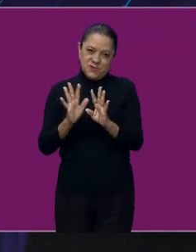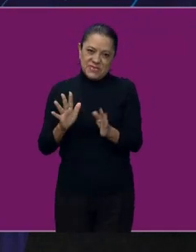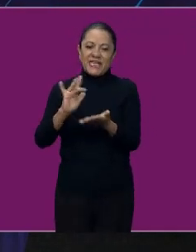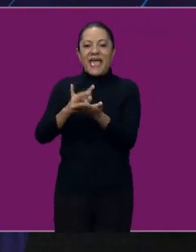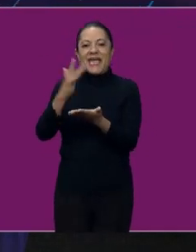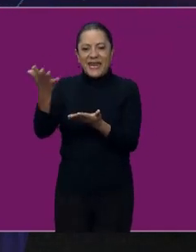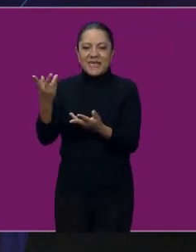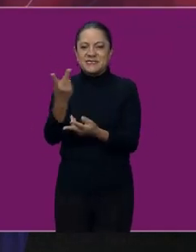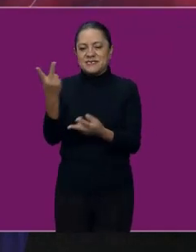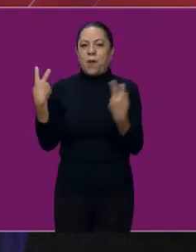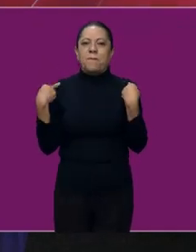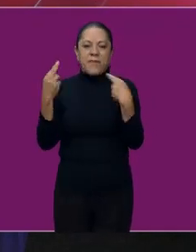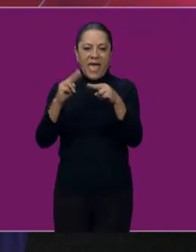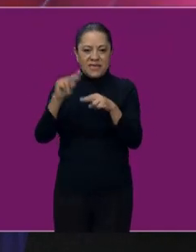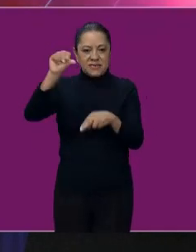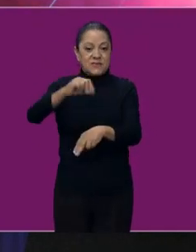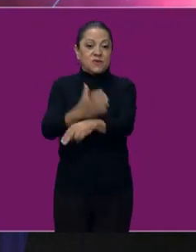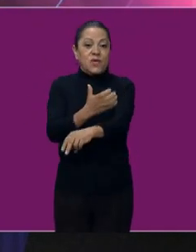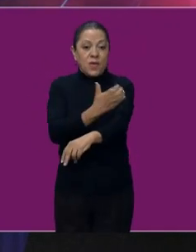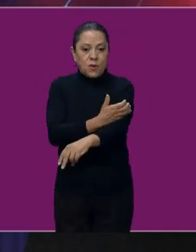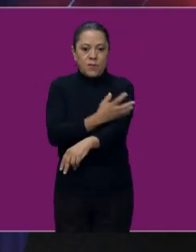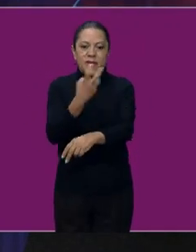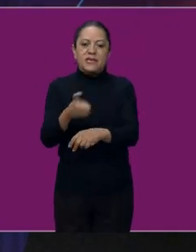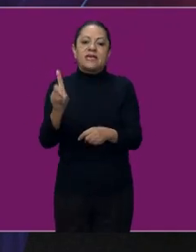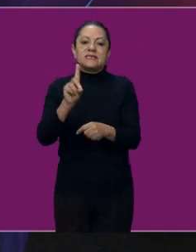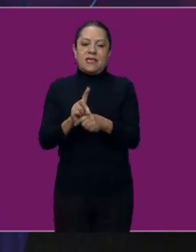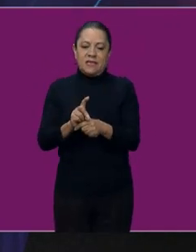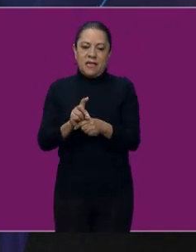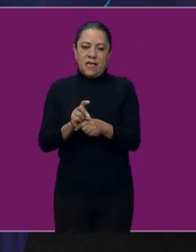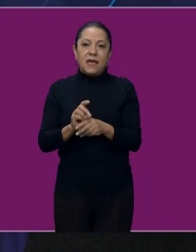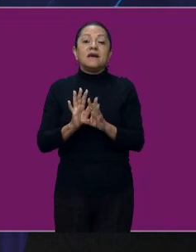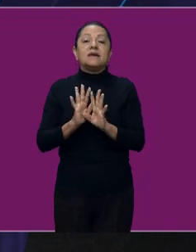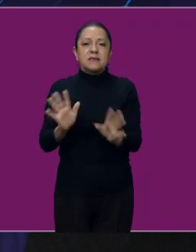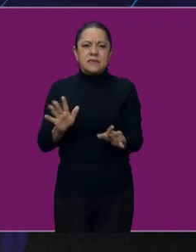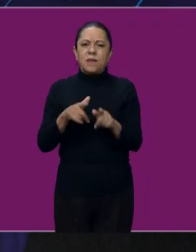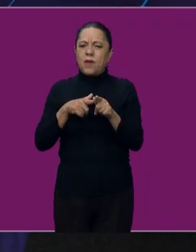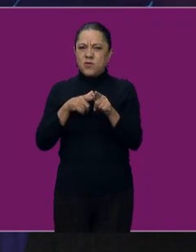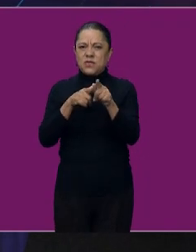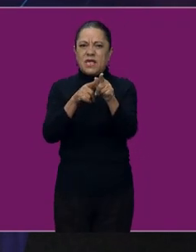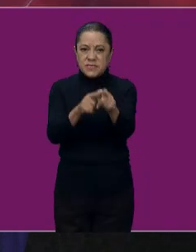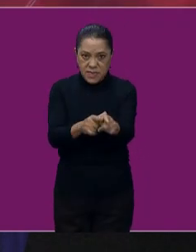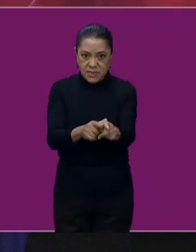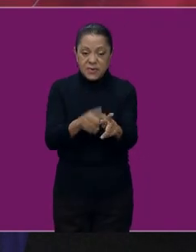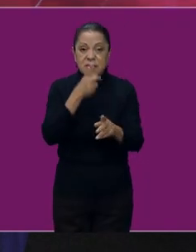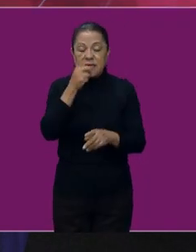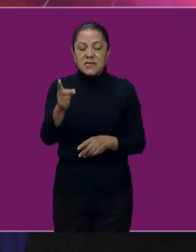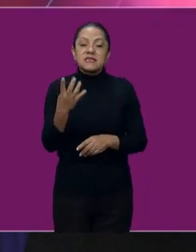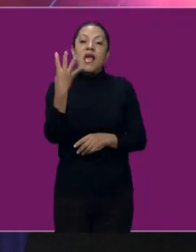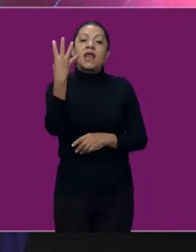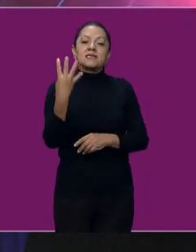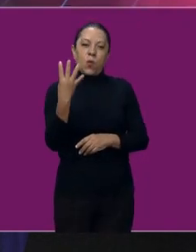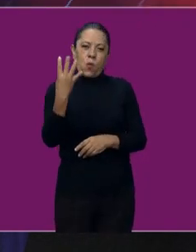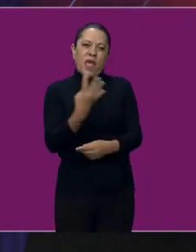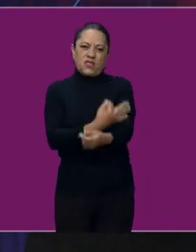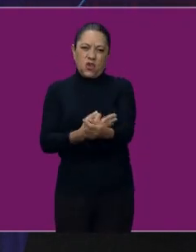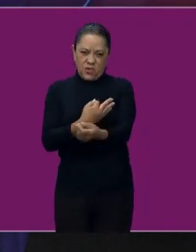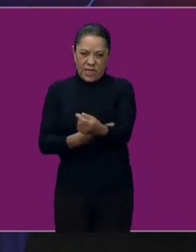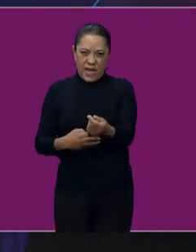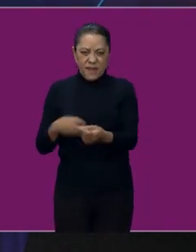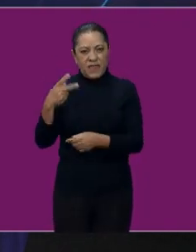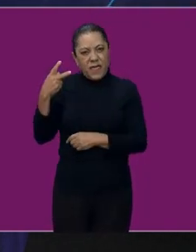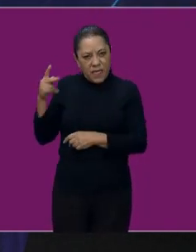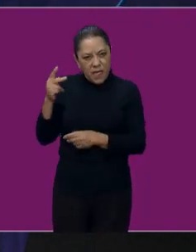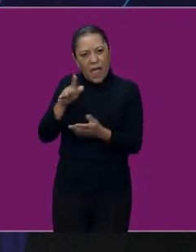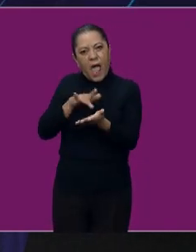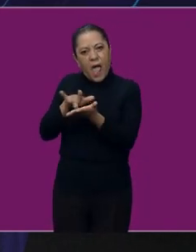acompañándonos en este día y bueno pues vamos a estar entonces siguiendo la conferencia de las cuatro de la tarde precisamente ellas nos